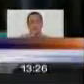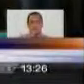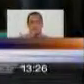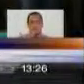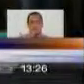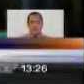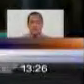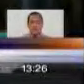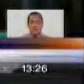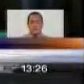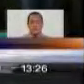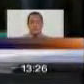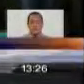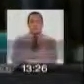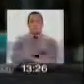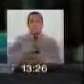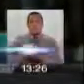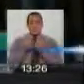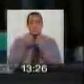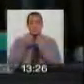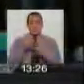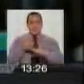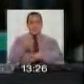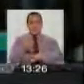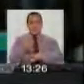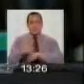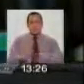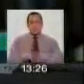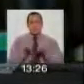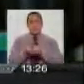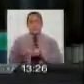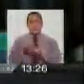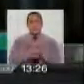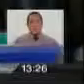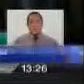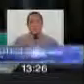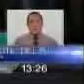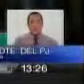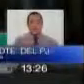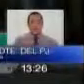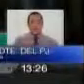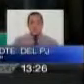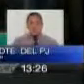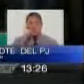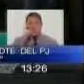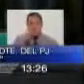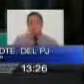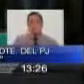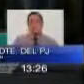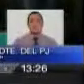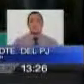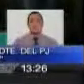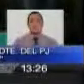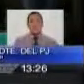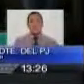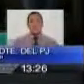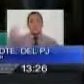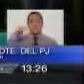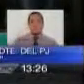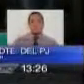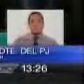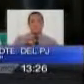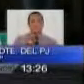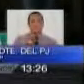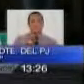omisiones en las que se había incurrido en la defensa del Estado peruano. También vino el